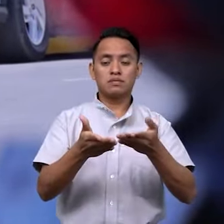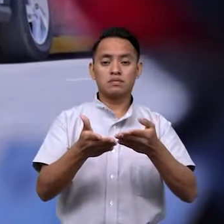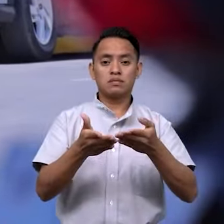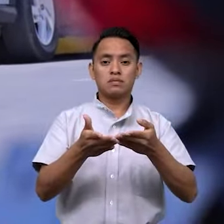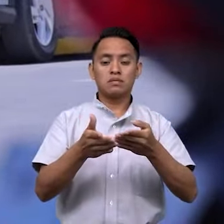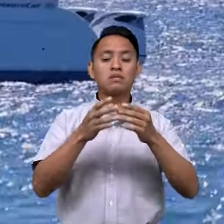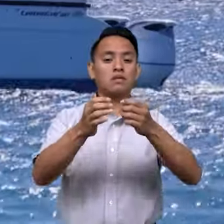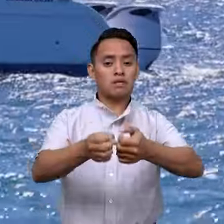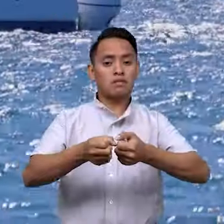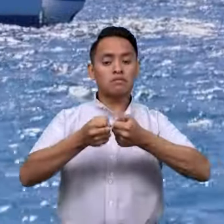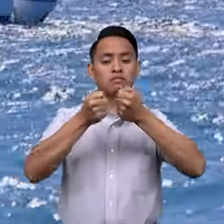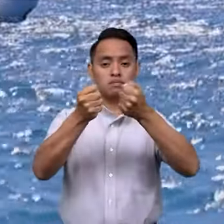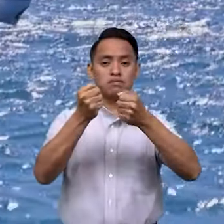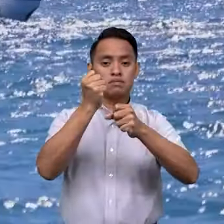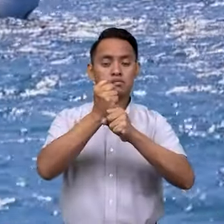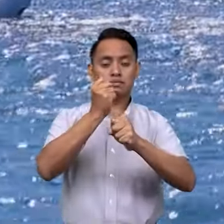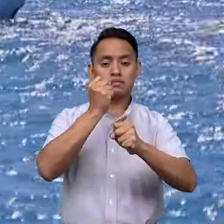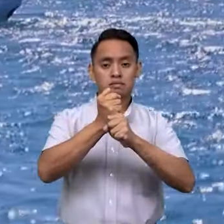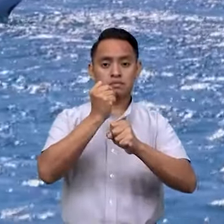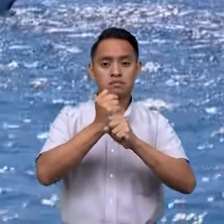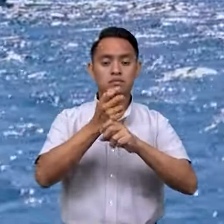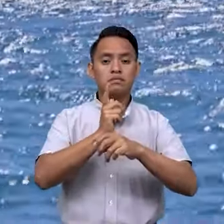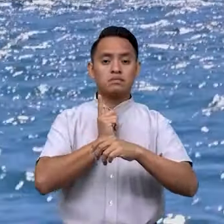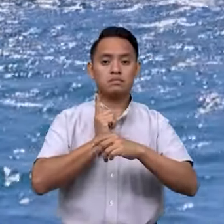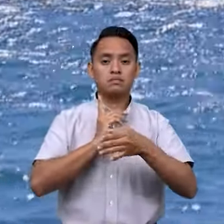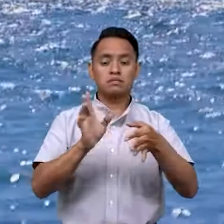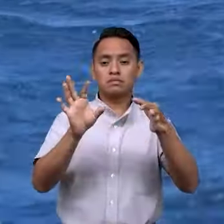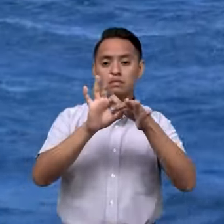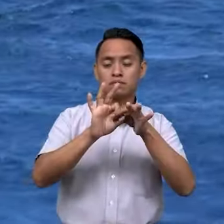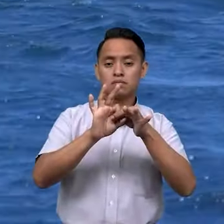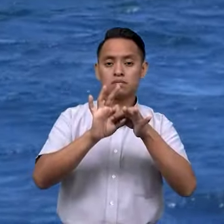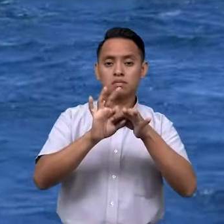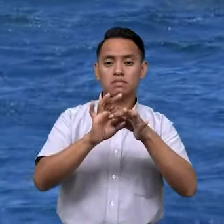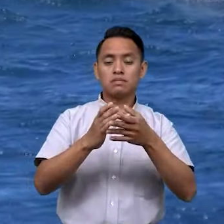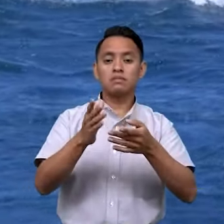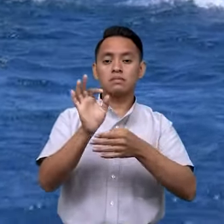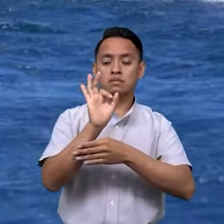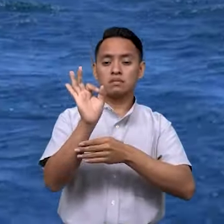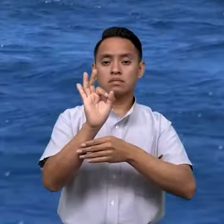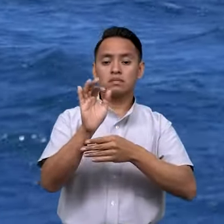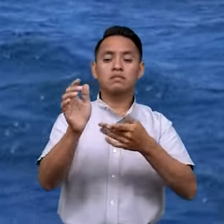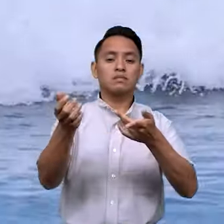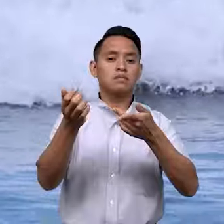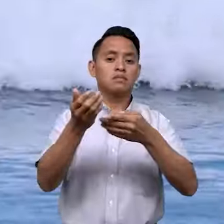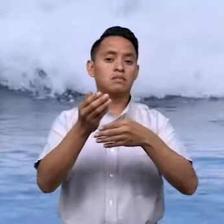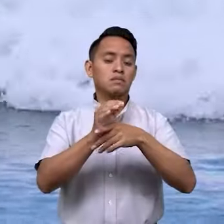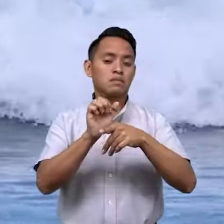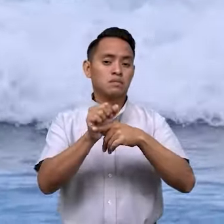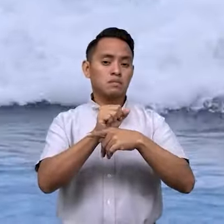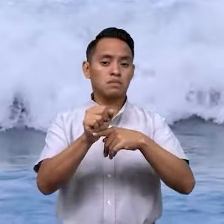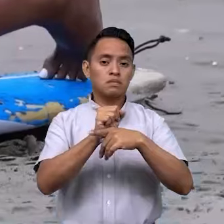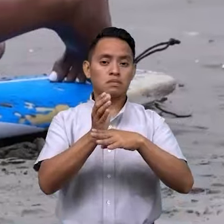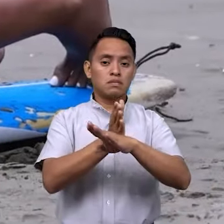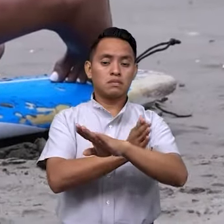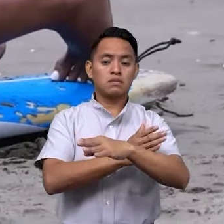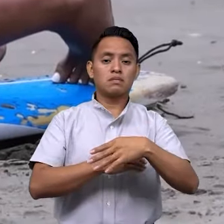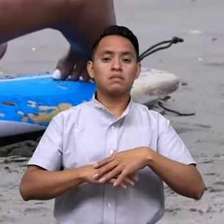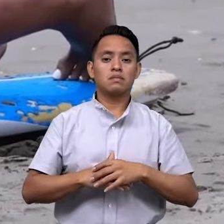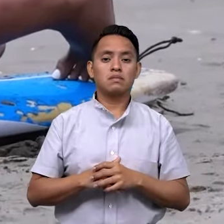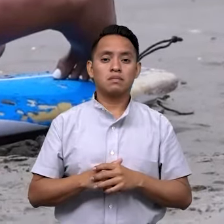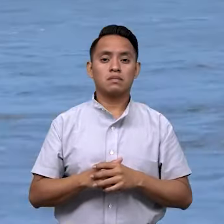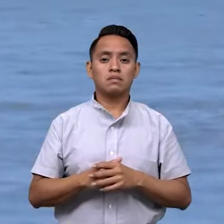permite fortalecer el trabajo que nosotros tenemos en conjunto, y es de esa manera que nos preparamos. Por